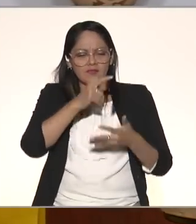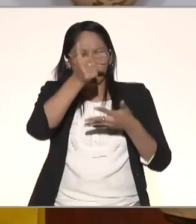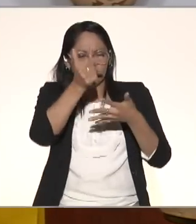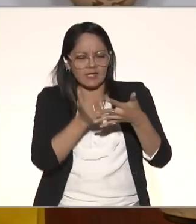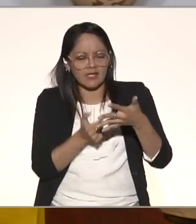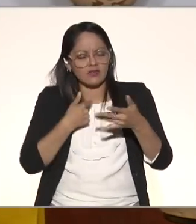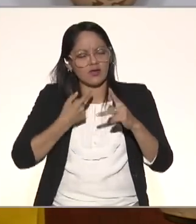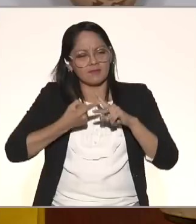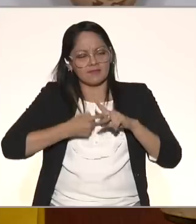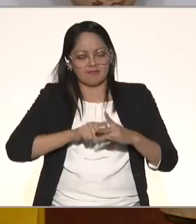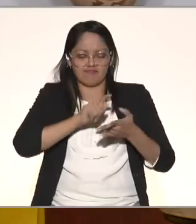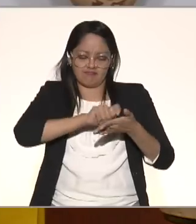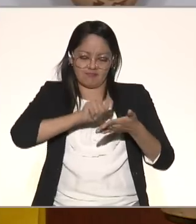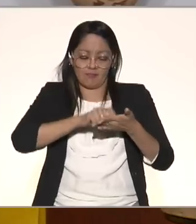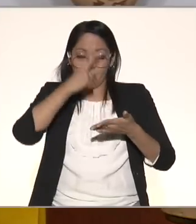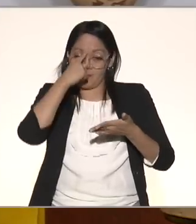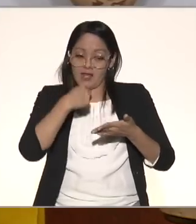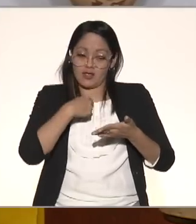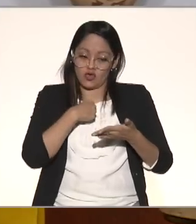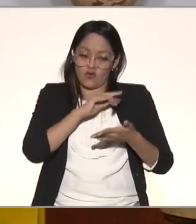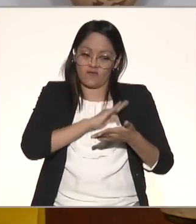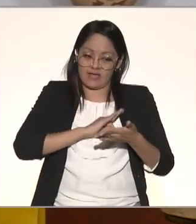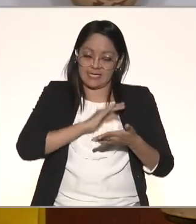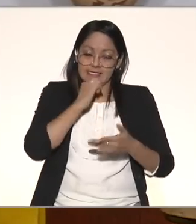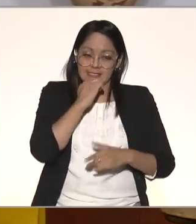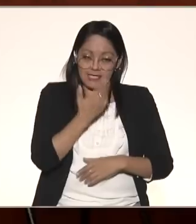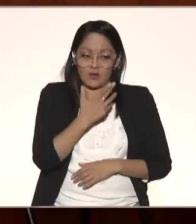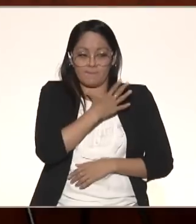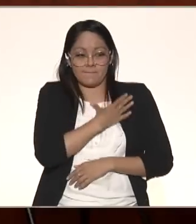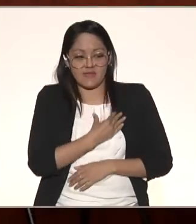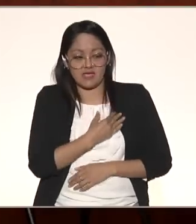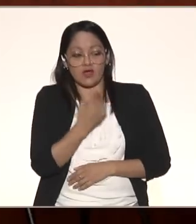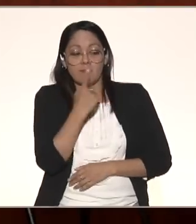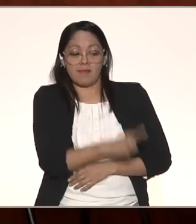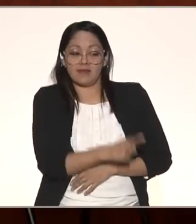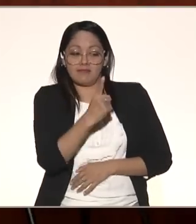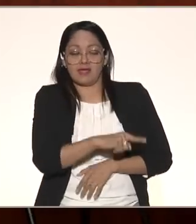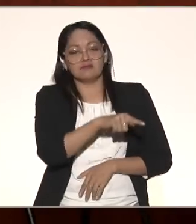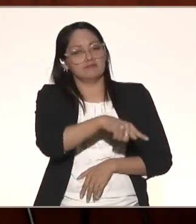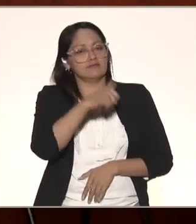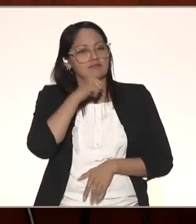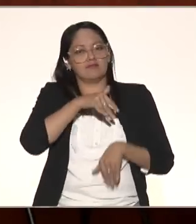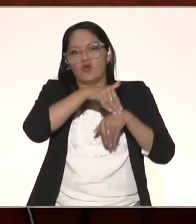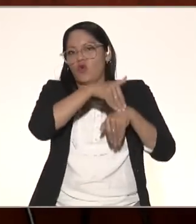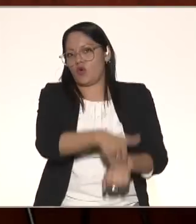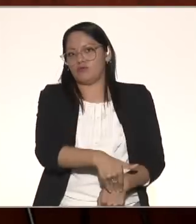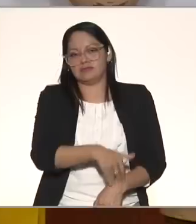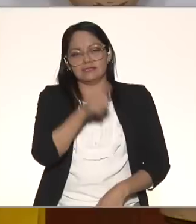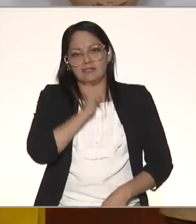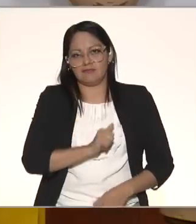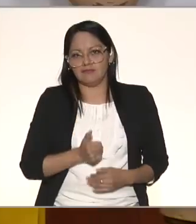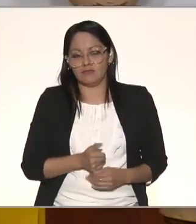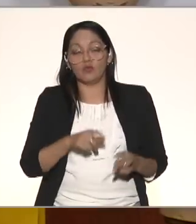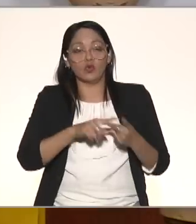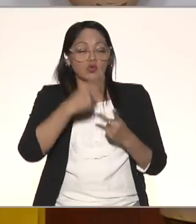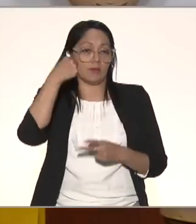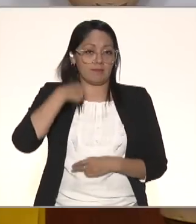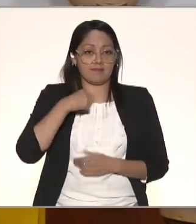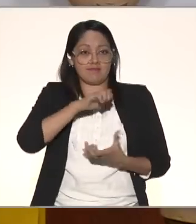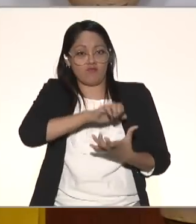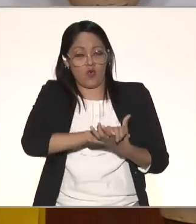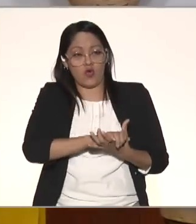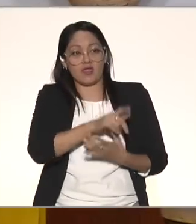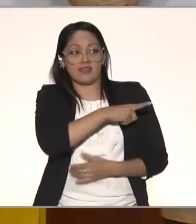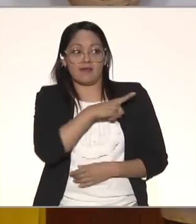esa lista y pongo, para que yo sea feliz necesito que mis hijos me hagan caso siempre, que les diga algo, que mi esposa